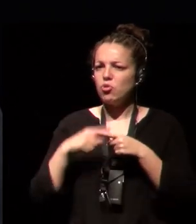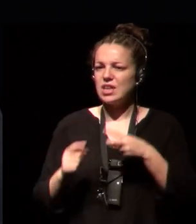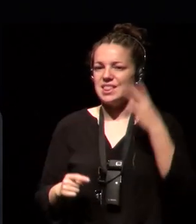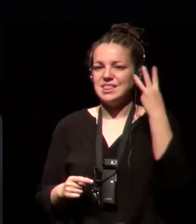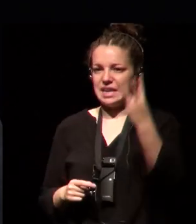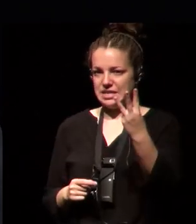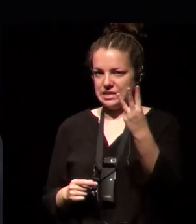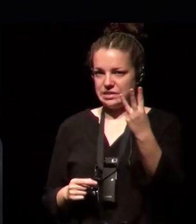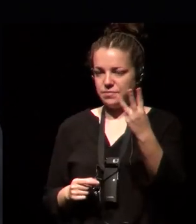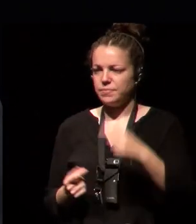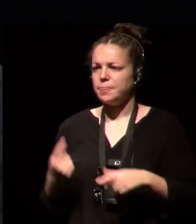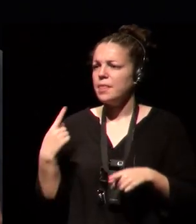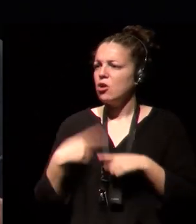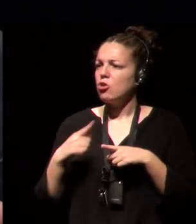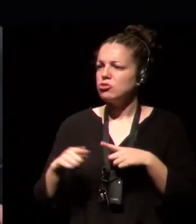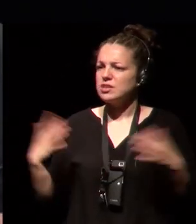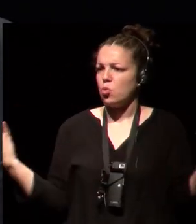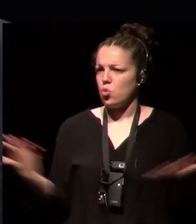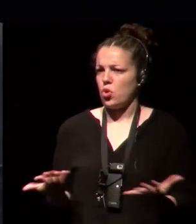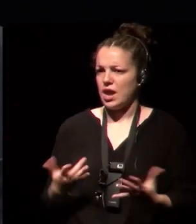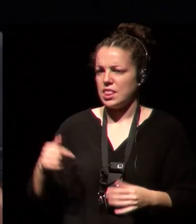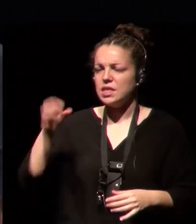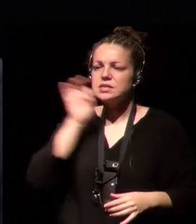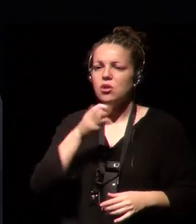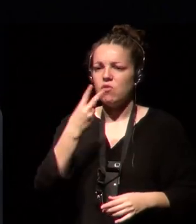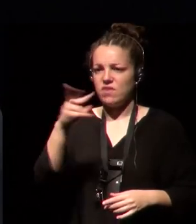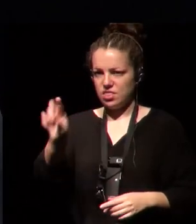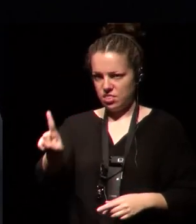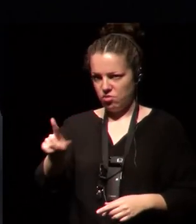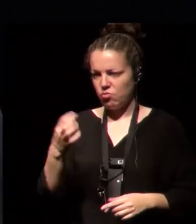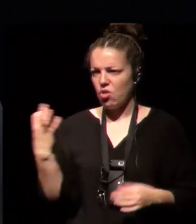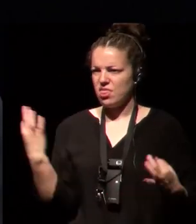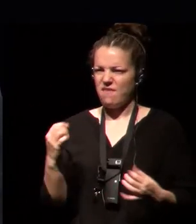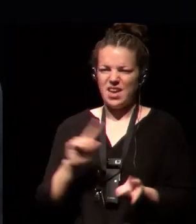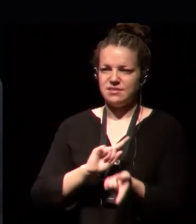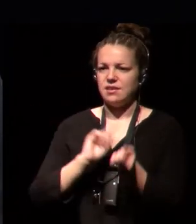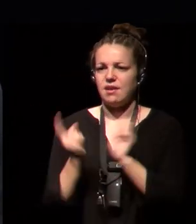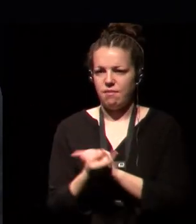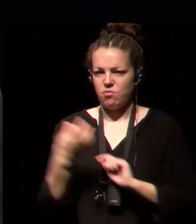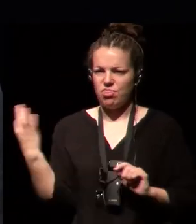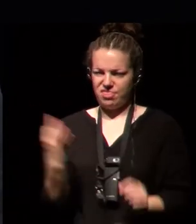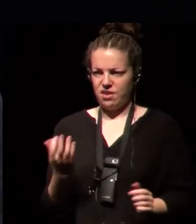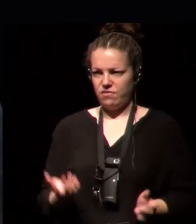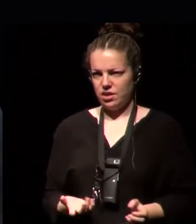siglo XXI, that require change, que requieren cambio, exigen que se cambien y que nosotros podemos